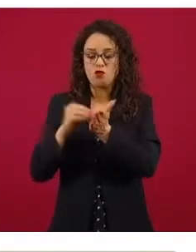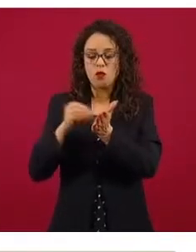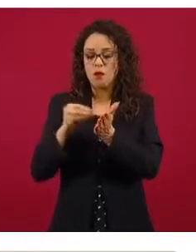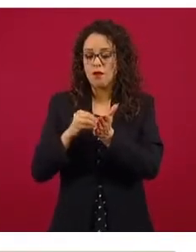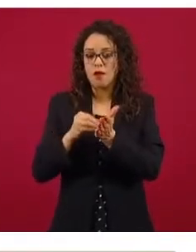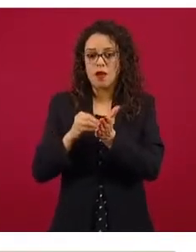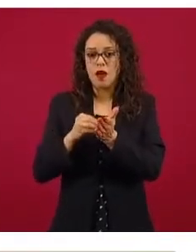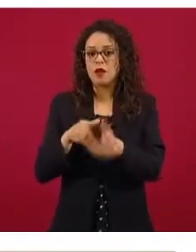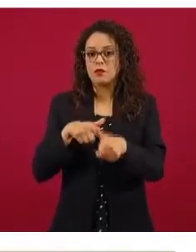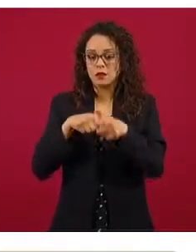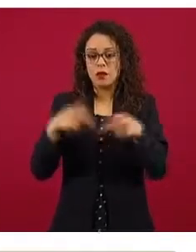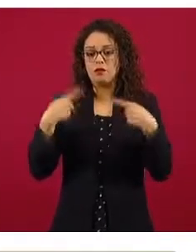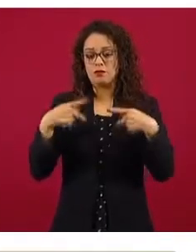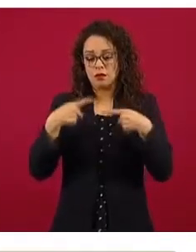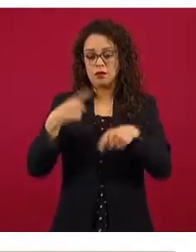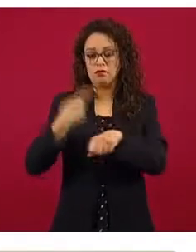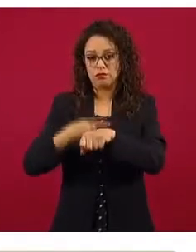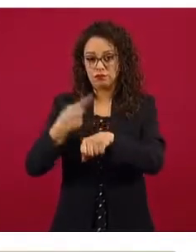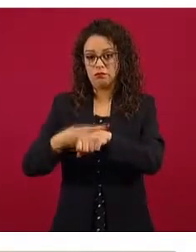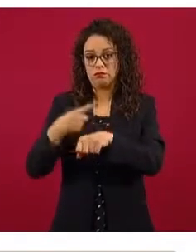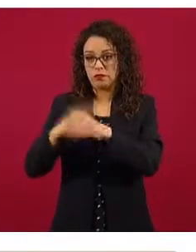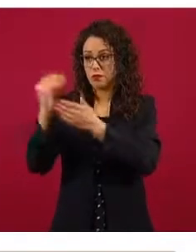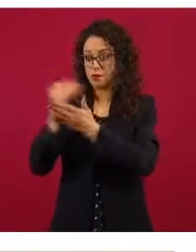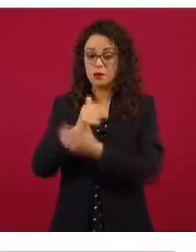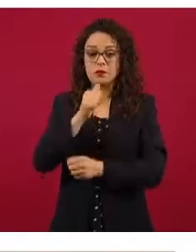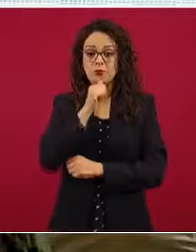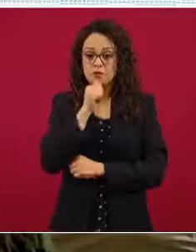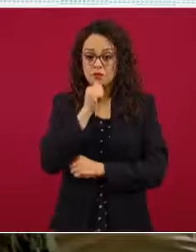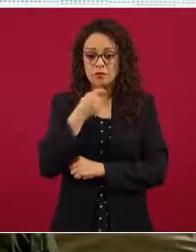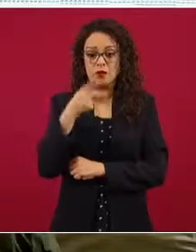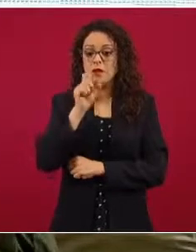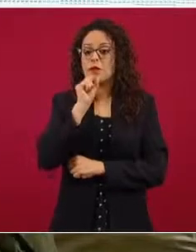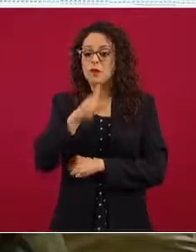enfermas, aunque la mortalidad ha tenido este patrón de reducción.